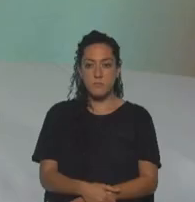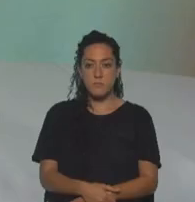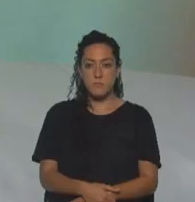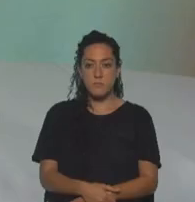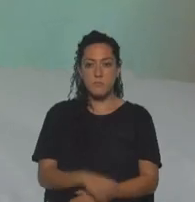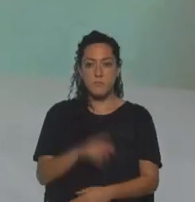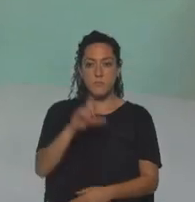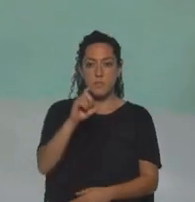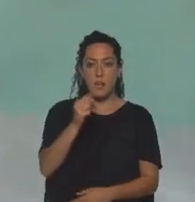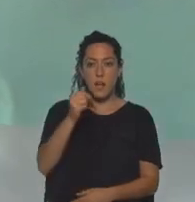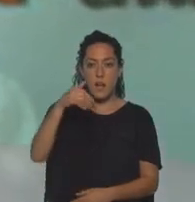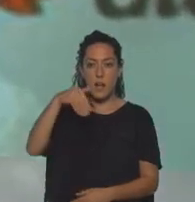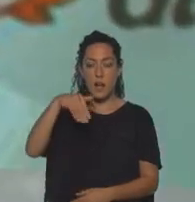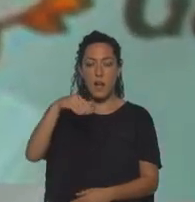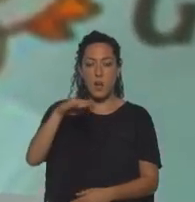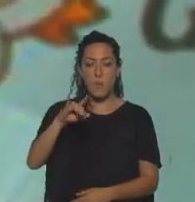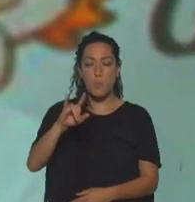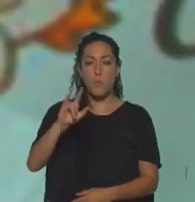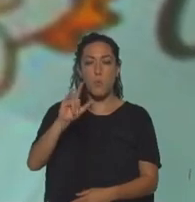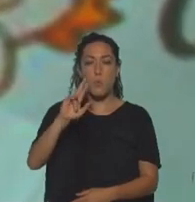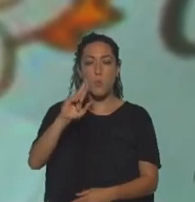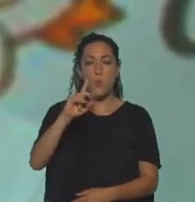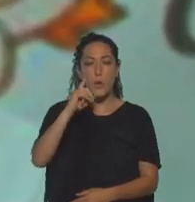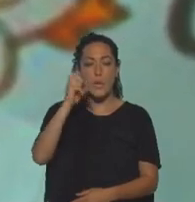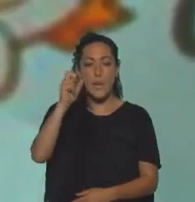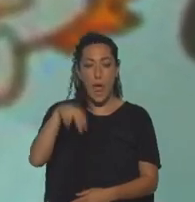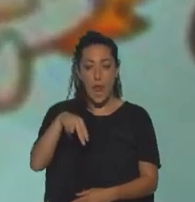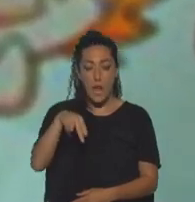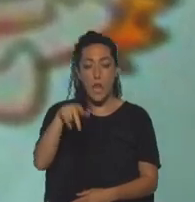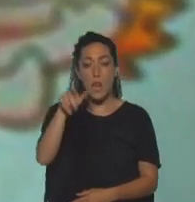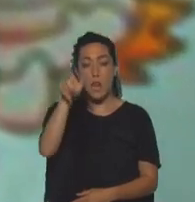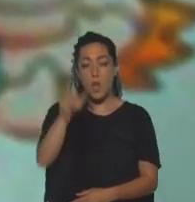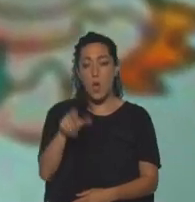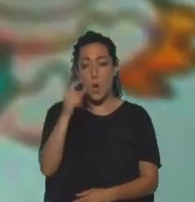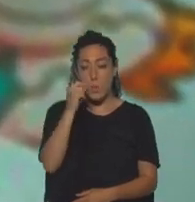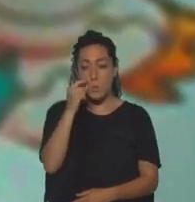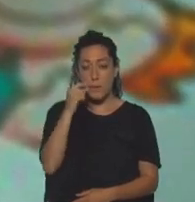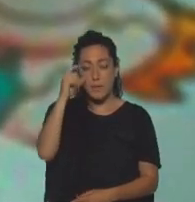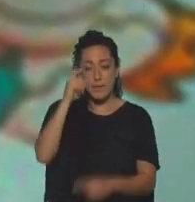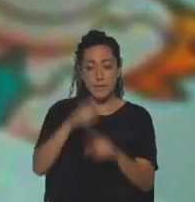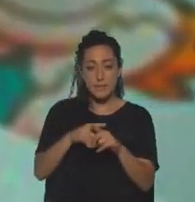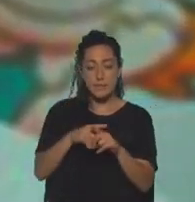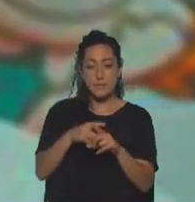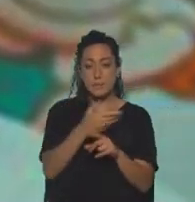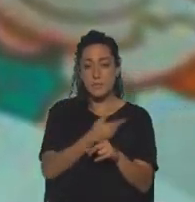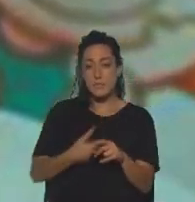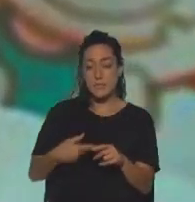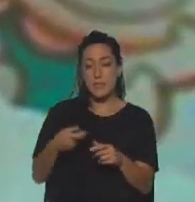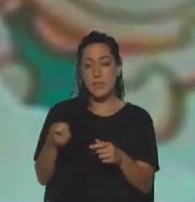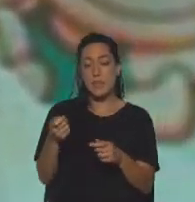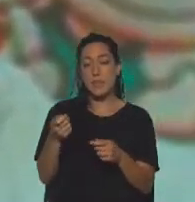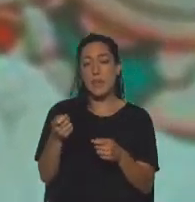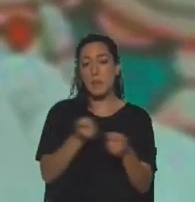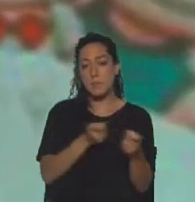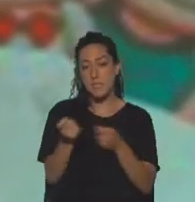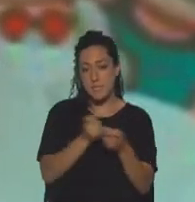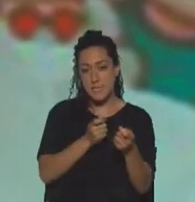Carlos Camburián. Carlos Camburián fue presidente del Consejo de Administración del